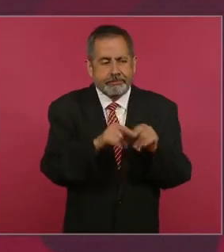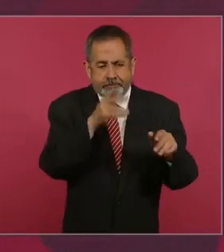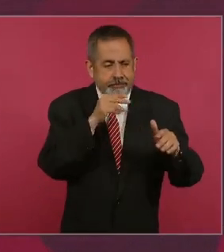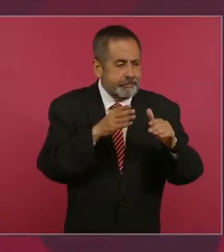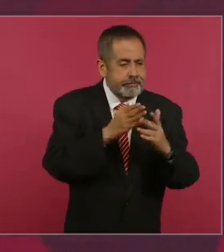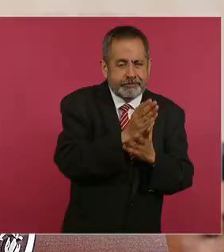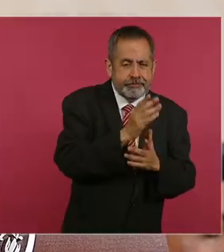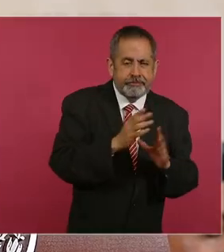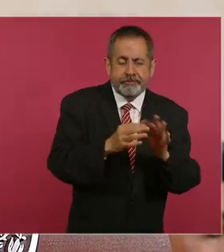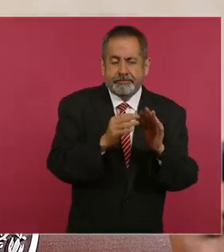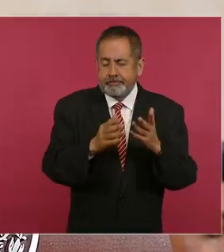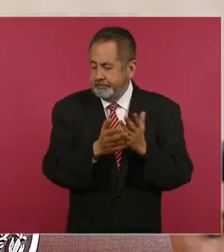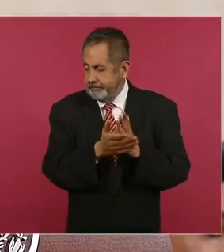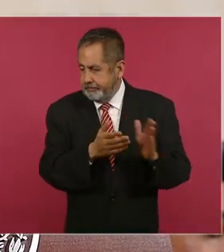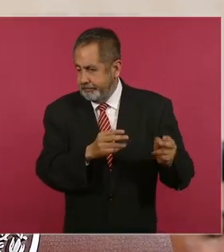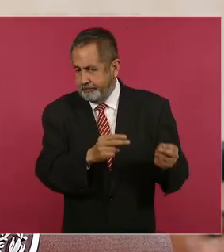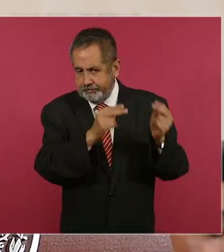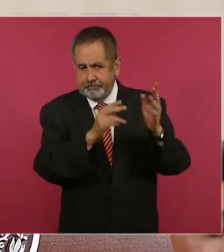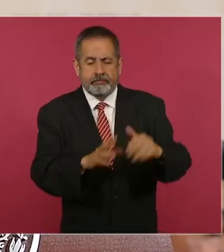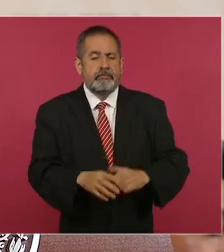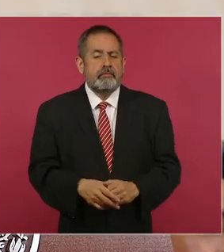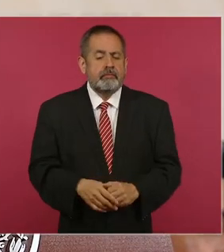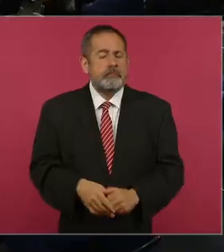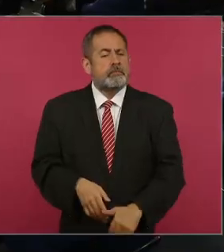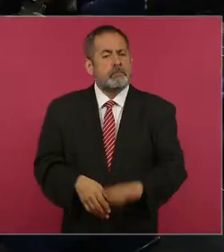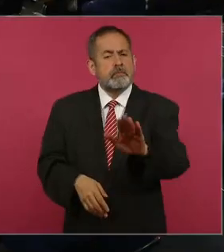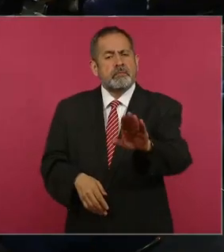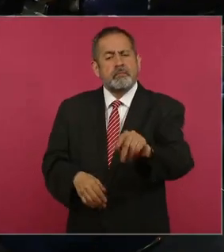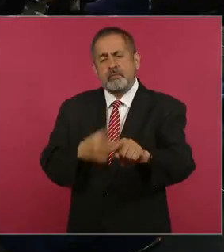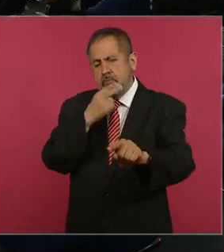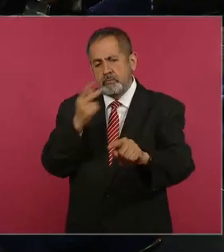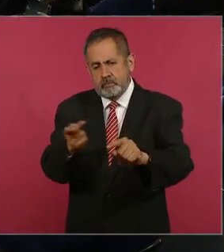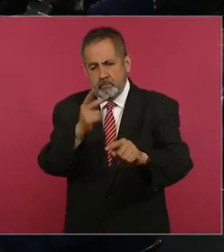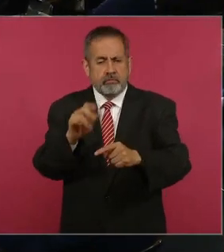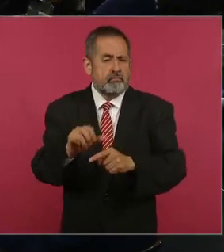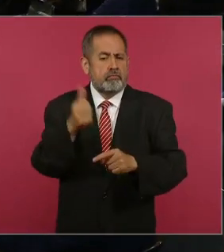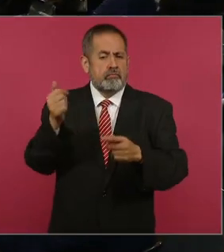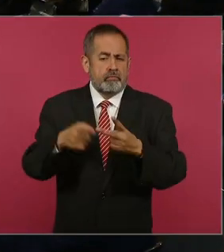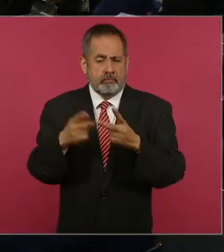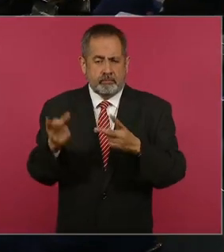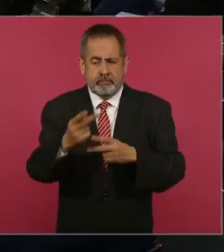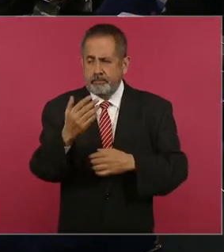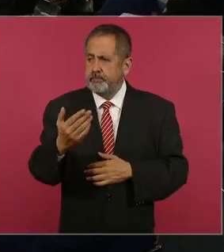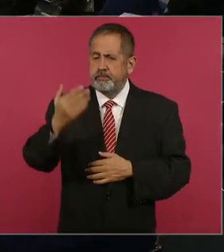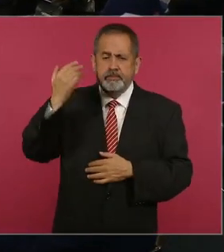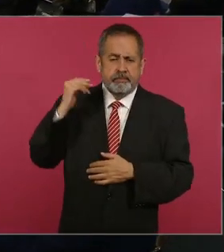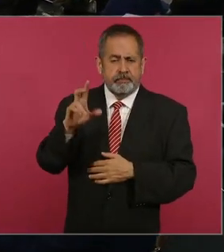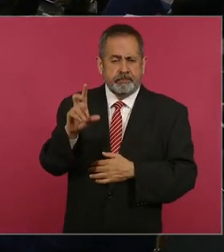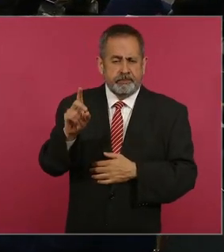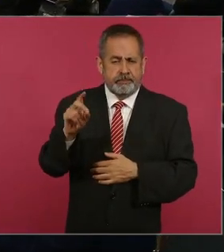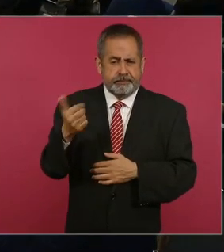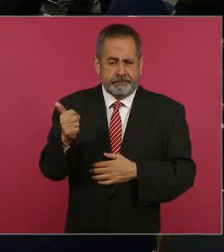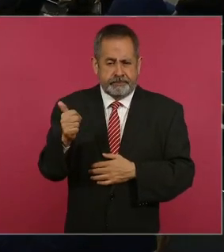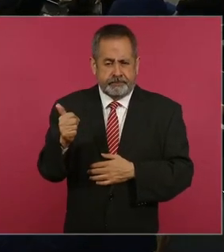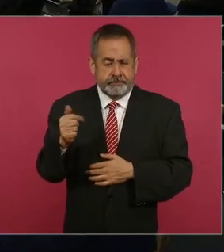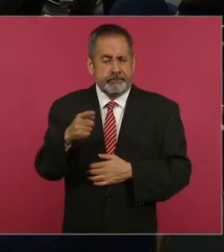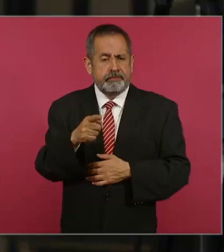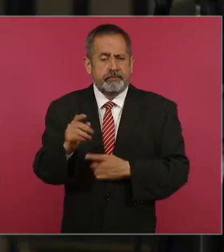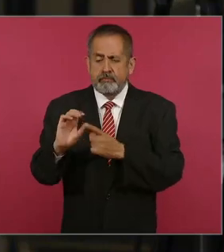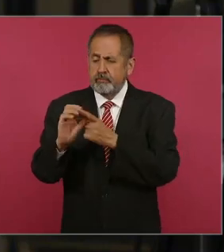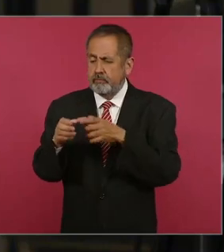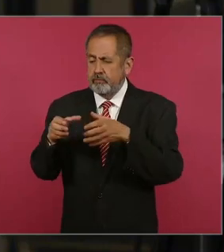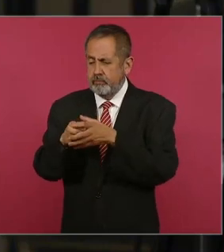ya es otro asunto. En otra pregunta, el pasado 30 de agosto la Comisión de